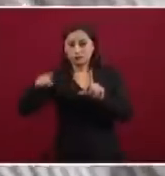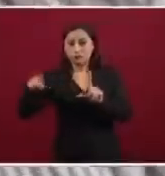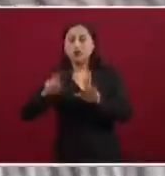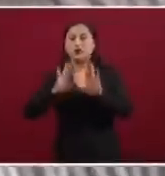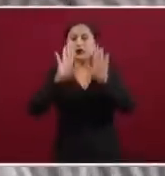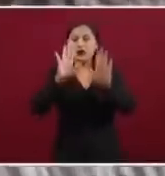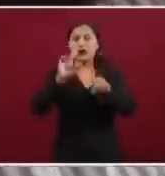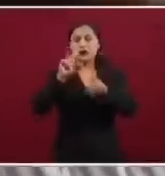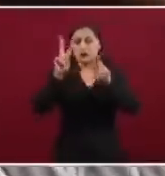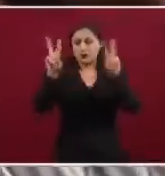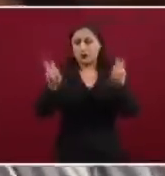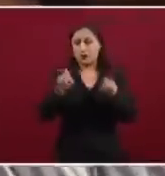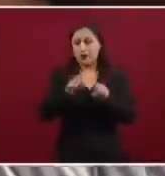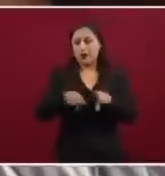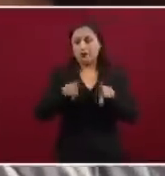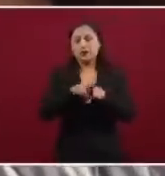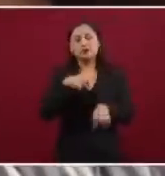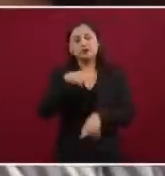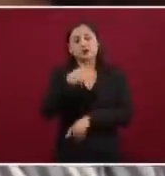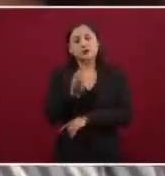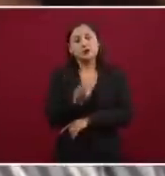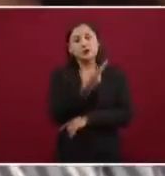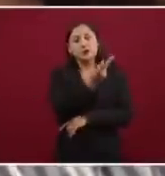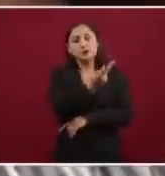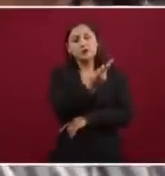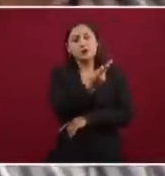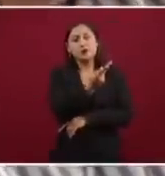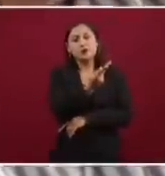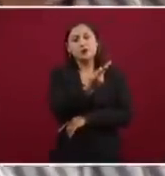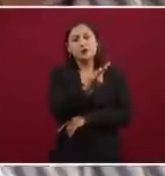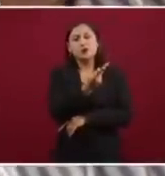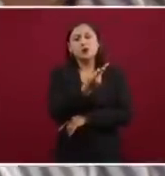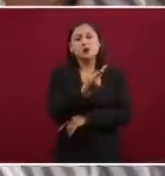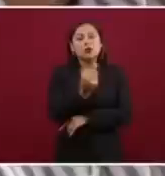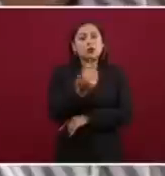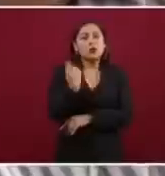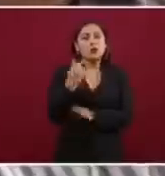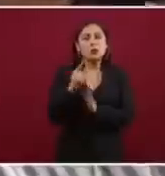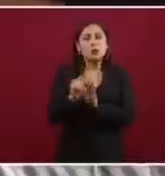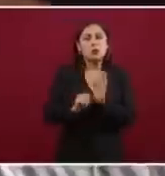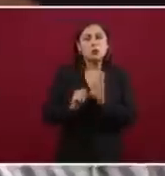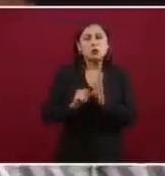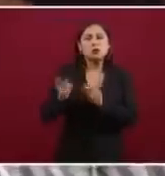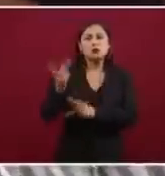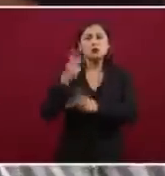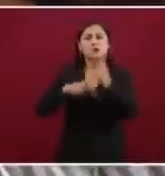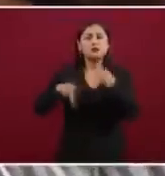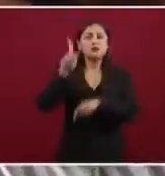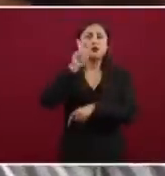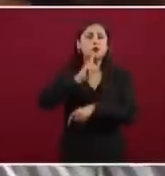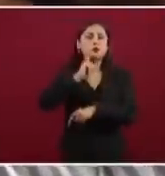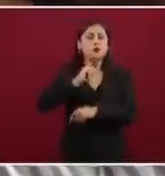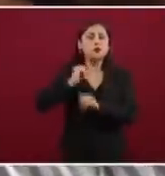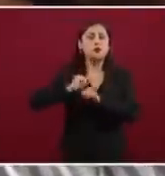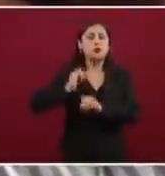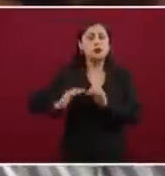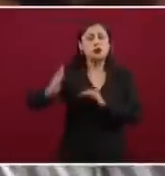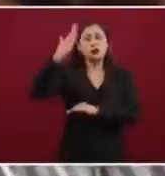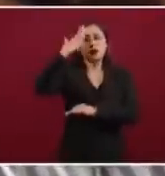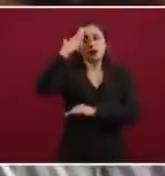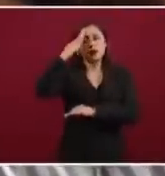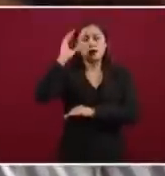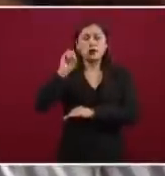unos meses visitó nuestro país la alta comisionada de Derechos Humanos de la ONU, Michelle